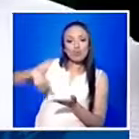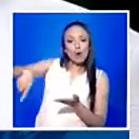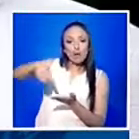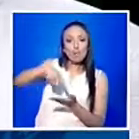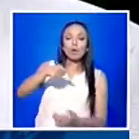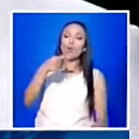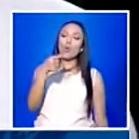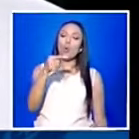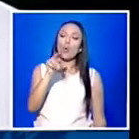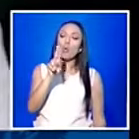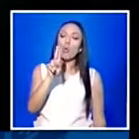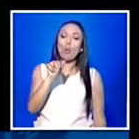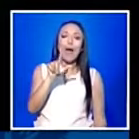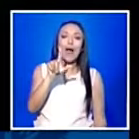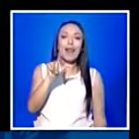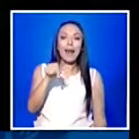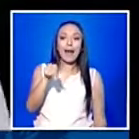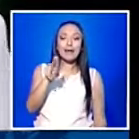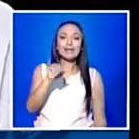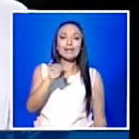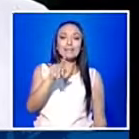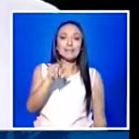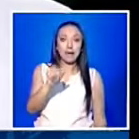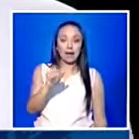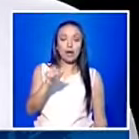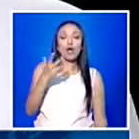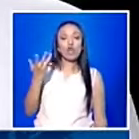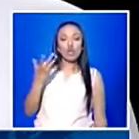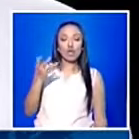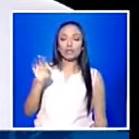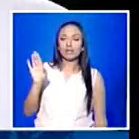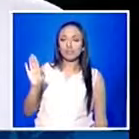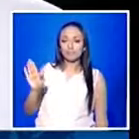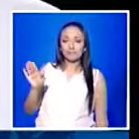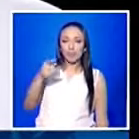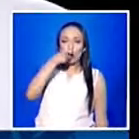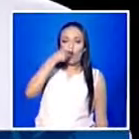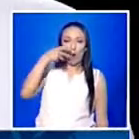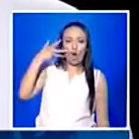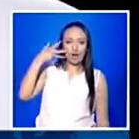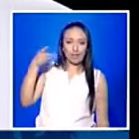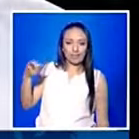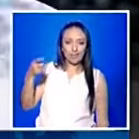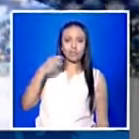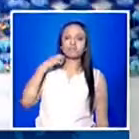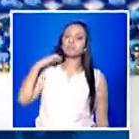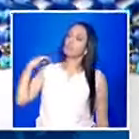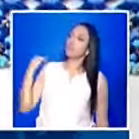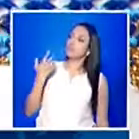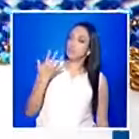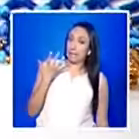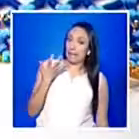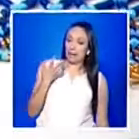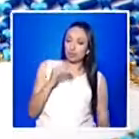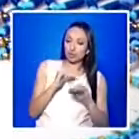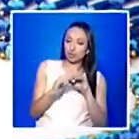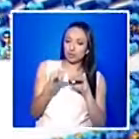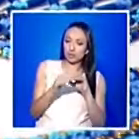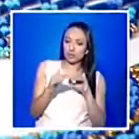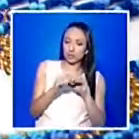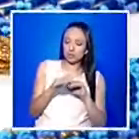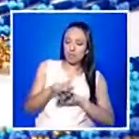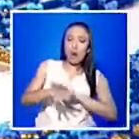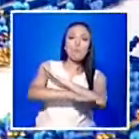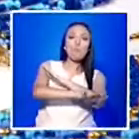Morona, Santiago. Queremos invitarles a todos a la feria más importante de los amazónicos que se desarrolla aquí en la capital